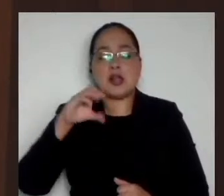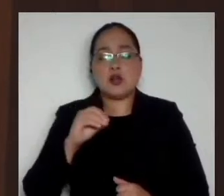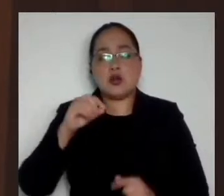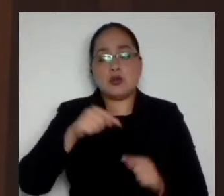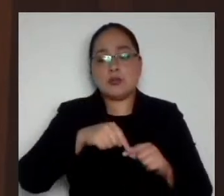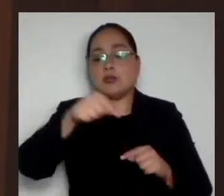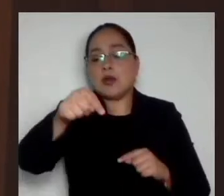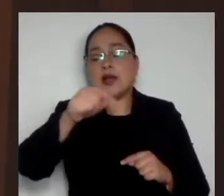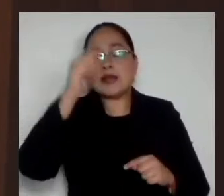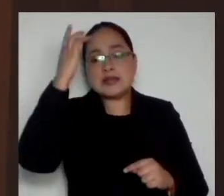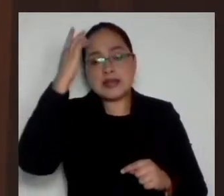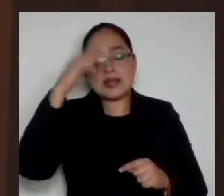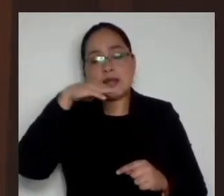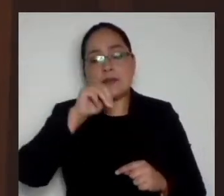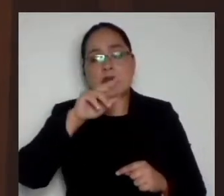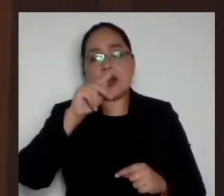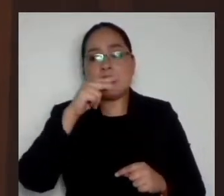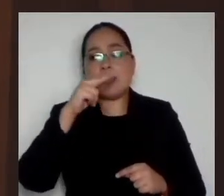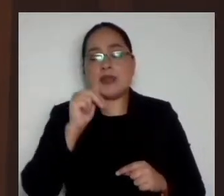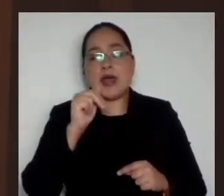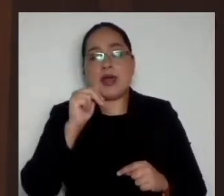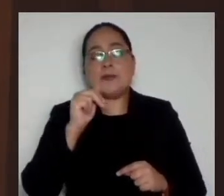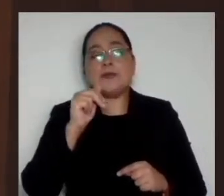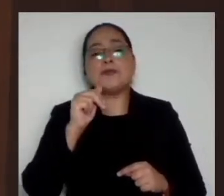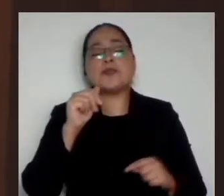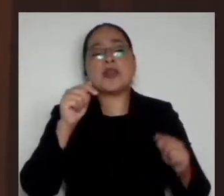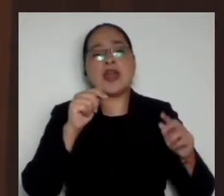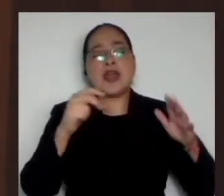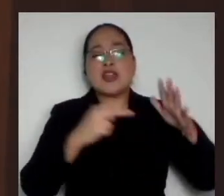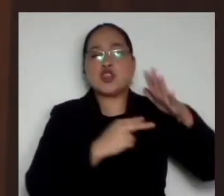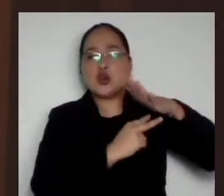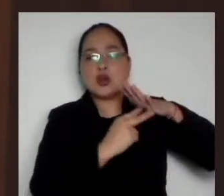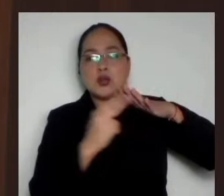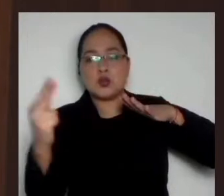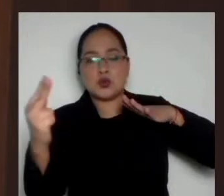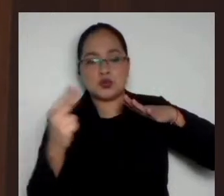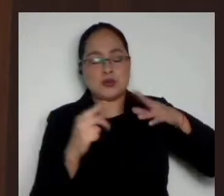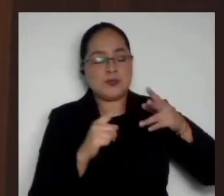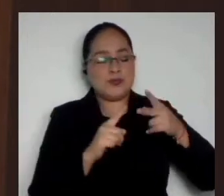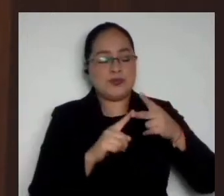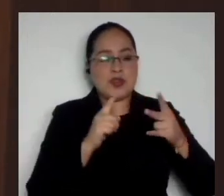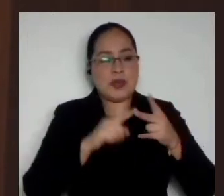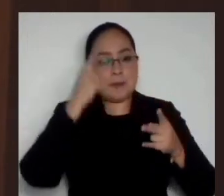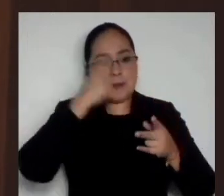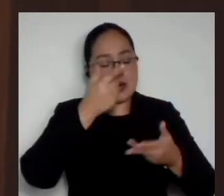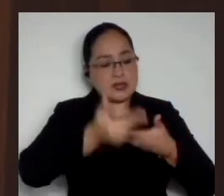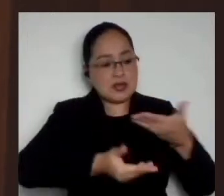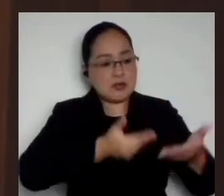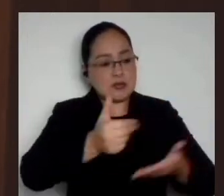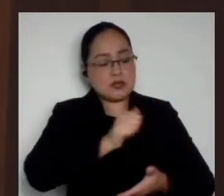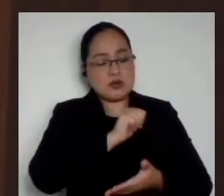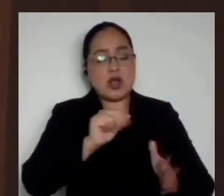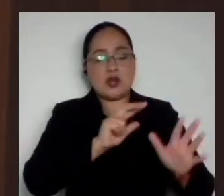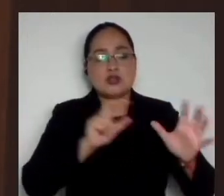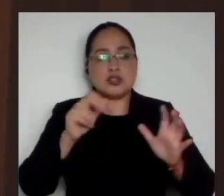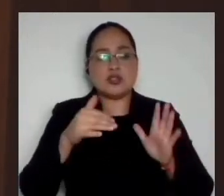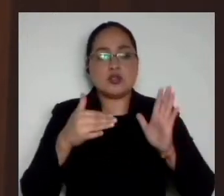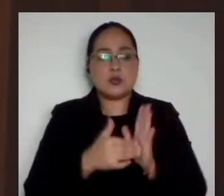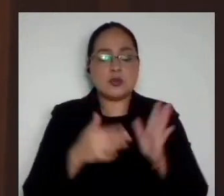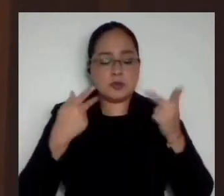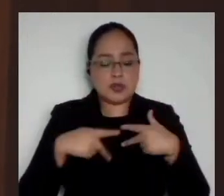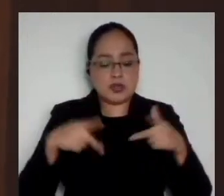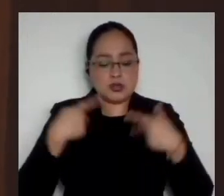Catitla, pasando por 5 municipios mexiquenses, para darle servicio a cerca de 800,000